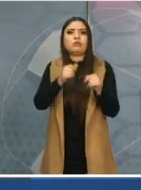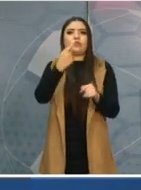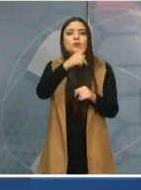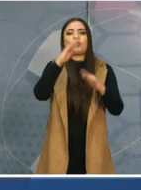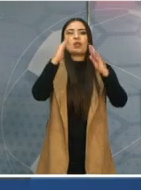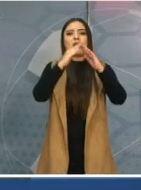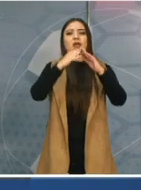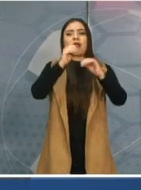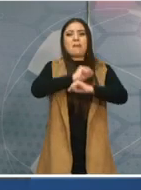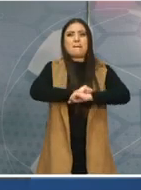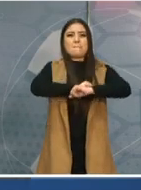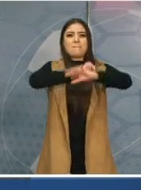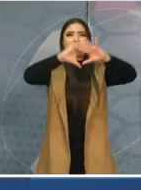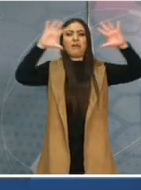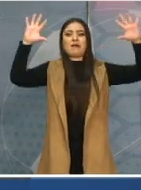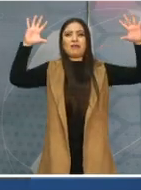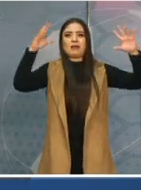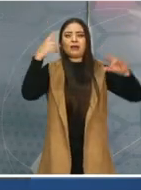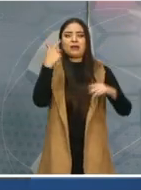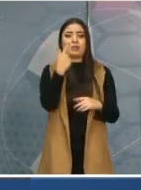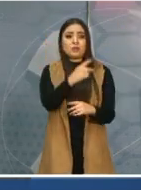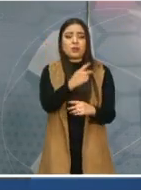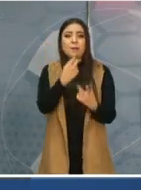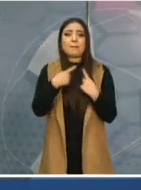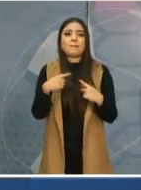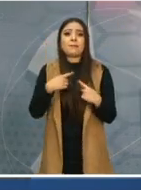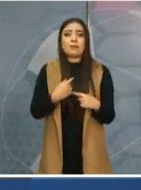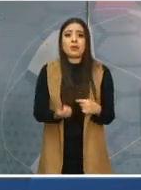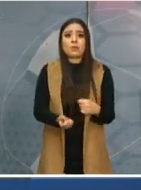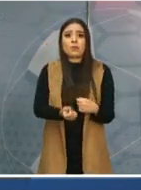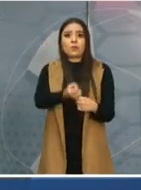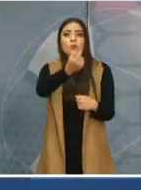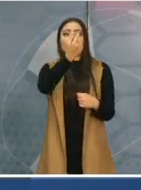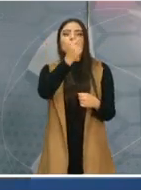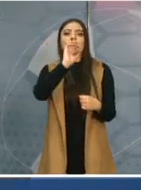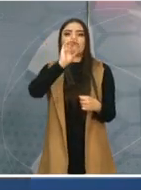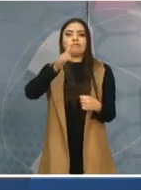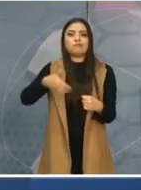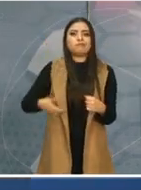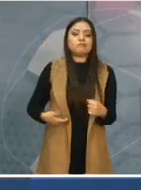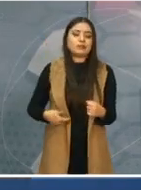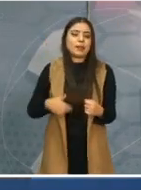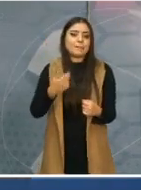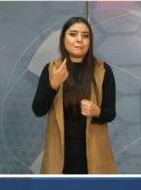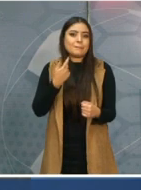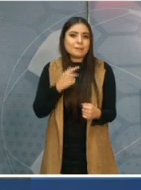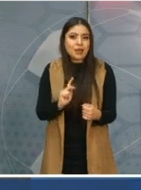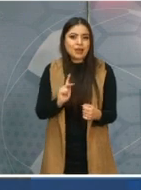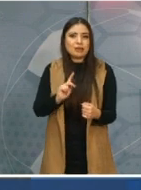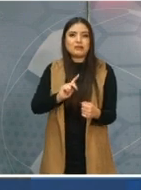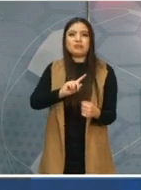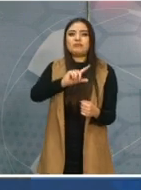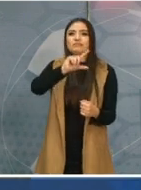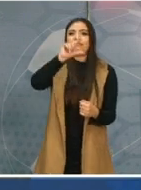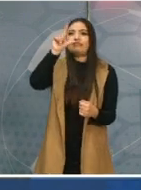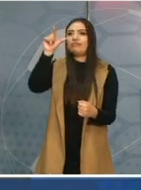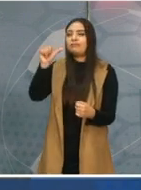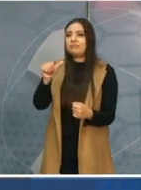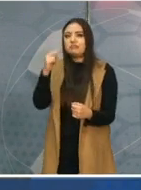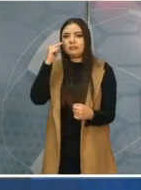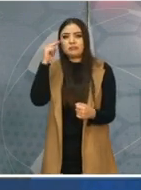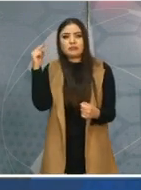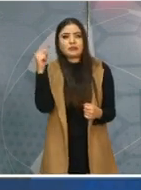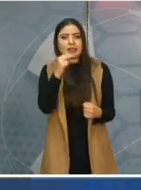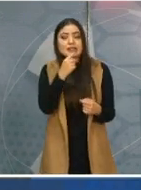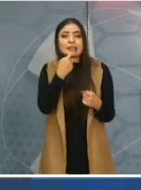lesionada había resultado de ésta de esta conflagración sin embargo horas después nos dimos cuenta de que se trataba del fiscal